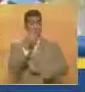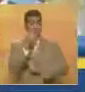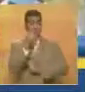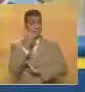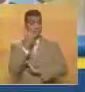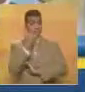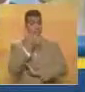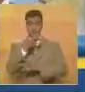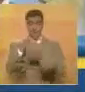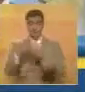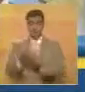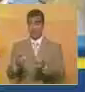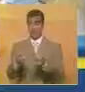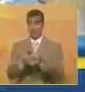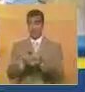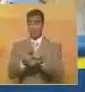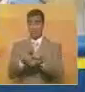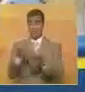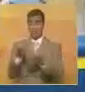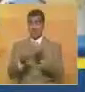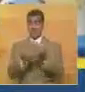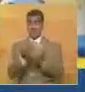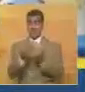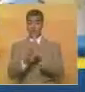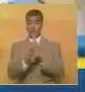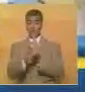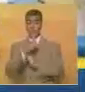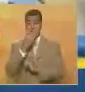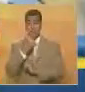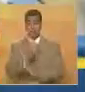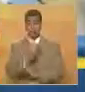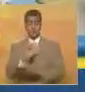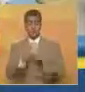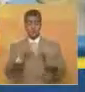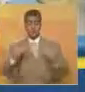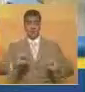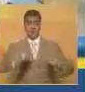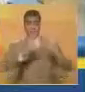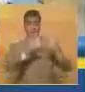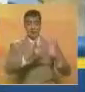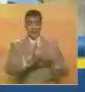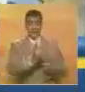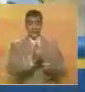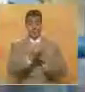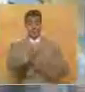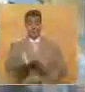la misma celda con el que cometió un triple homicidio, y eso evidentemente hace del sistema carcelario una universidad del delito.